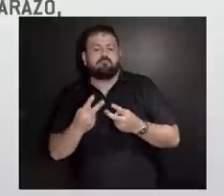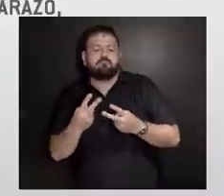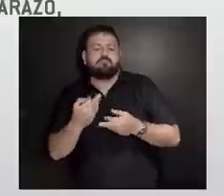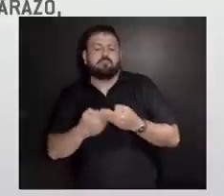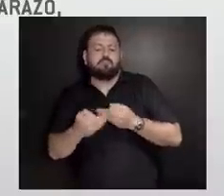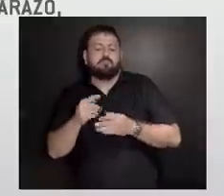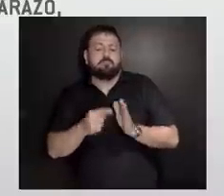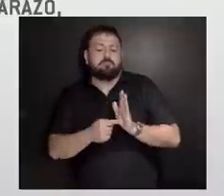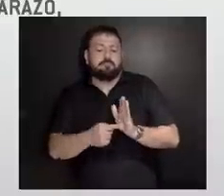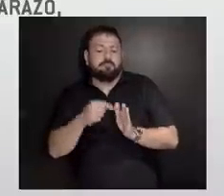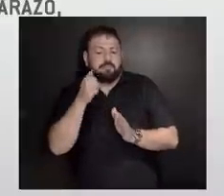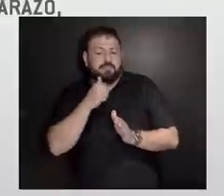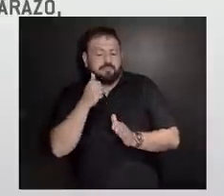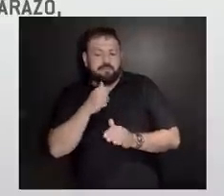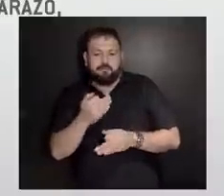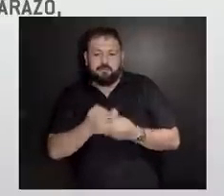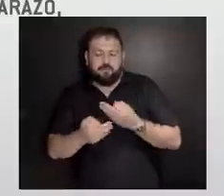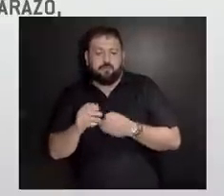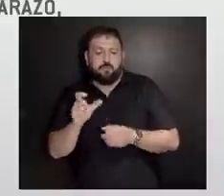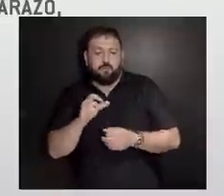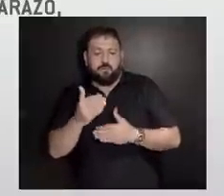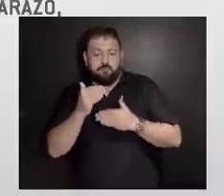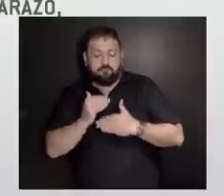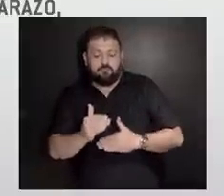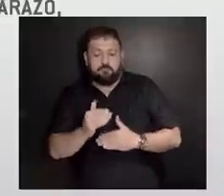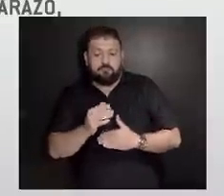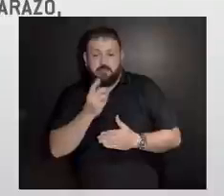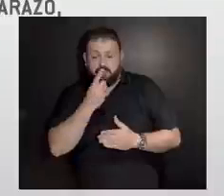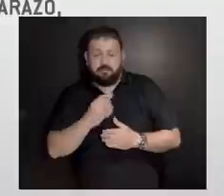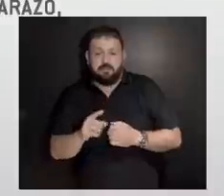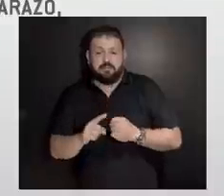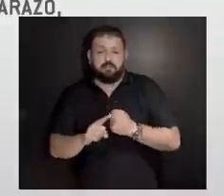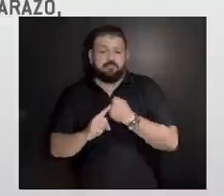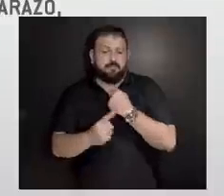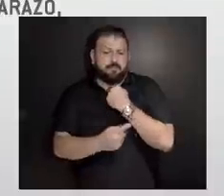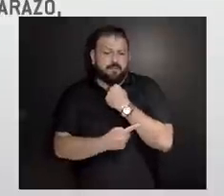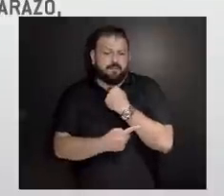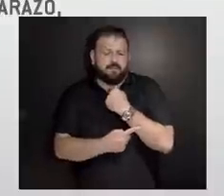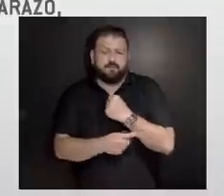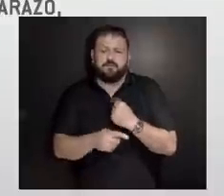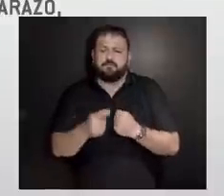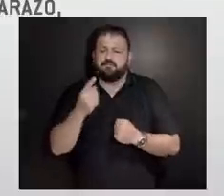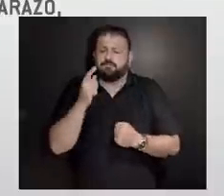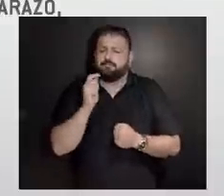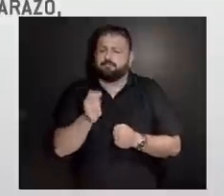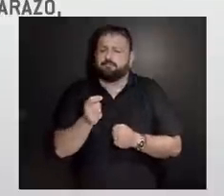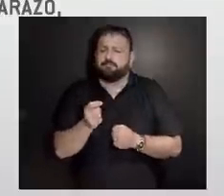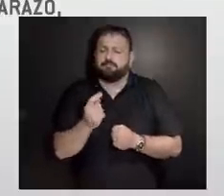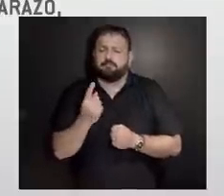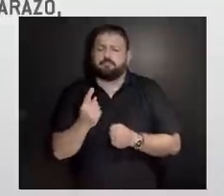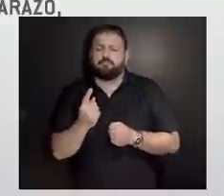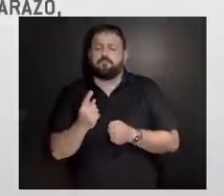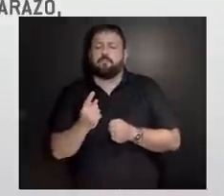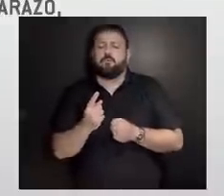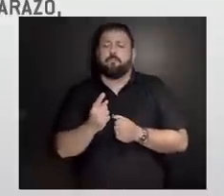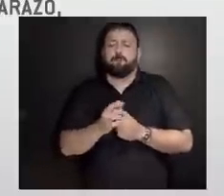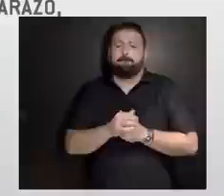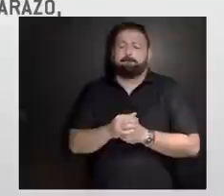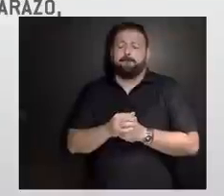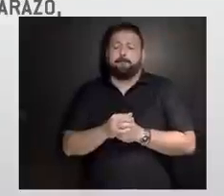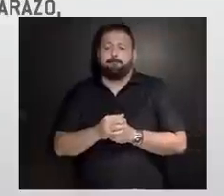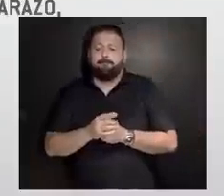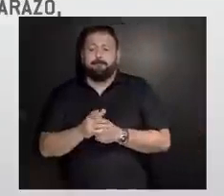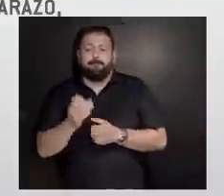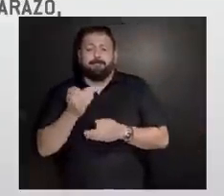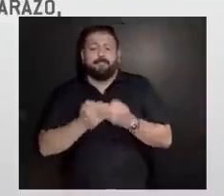durante el segundo o el tercer trimestre del embarazo. Es una característica o es una